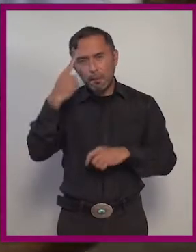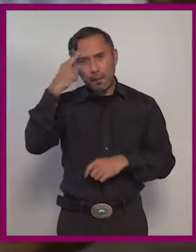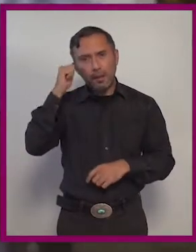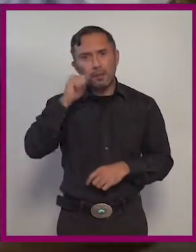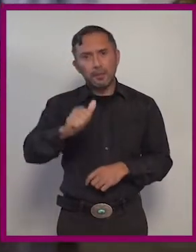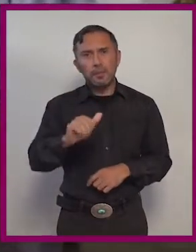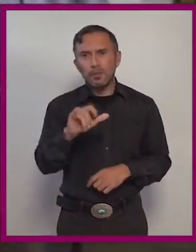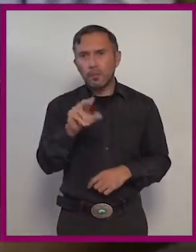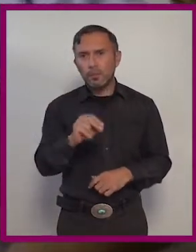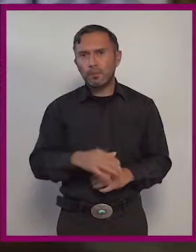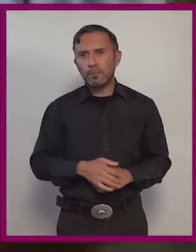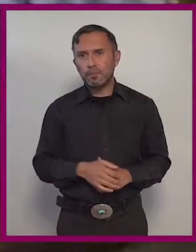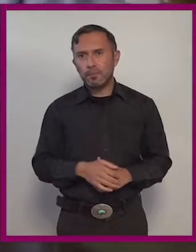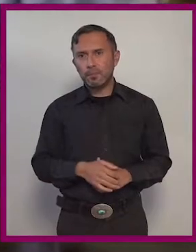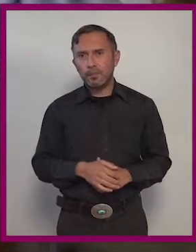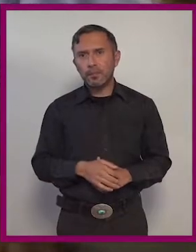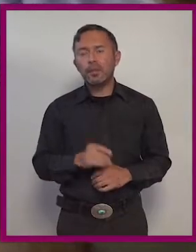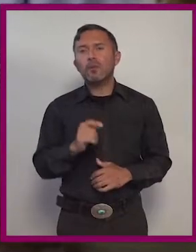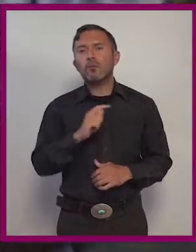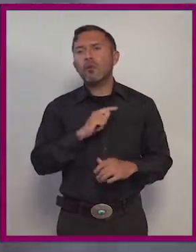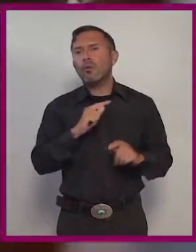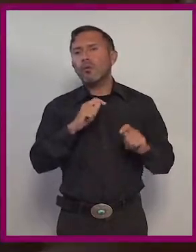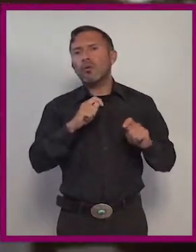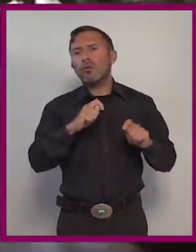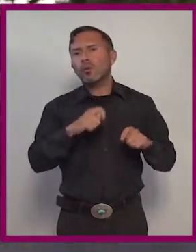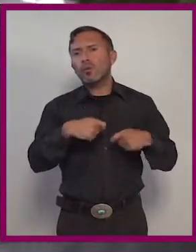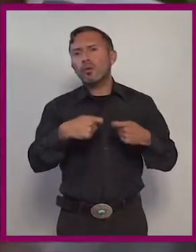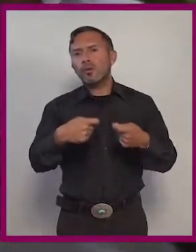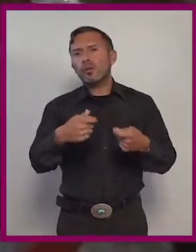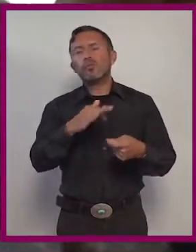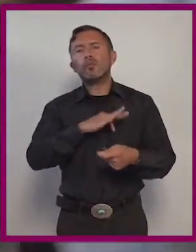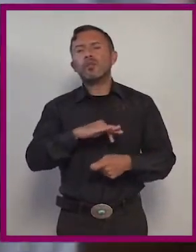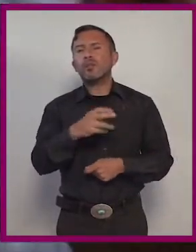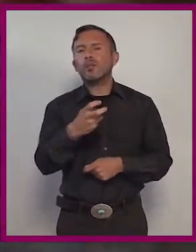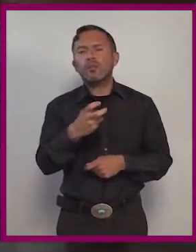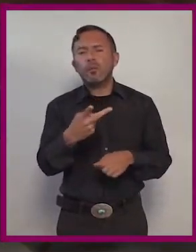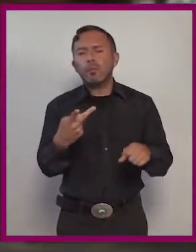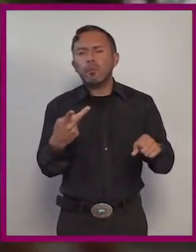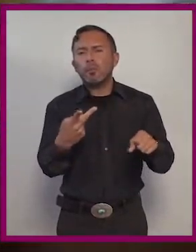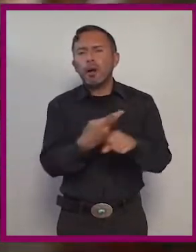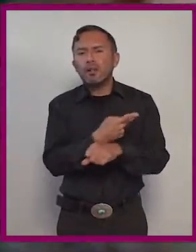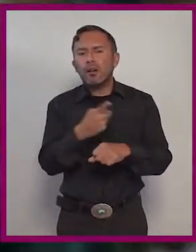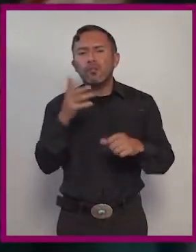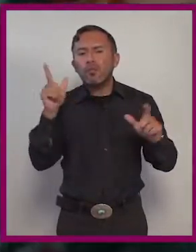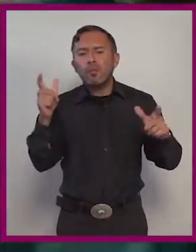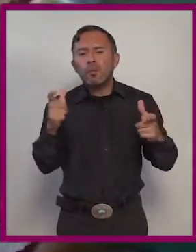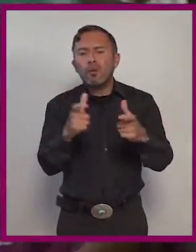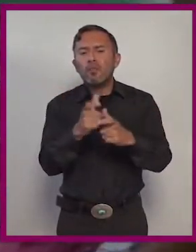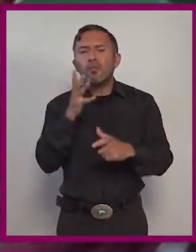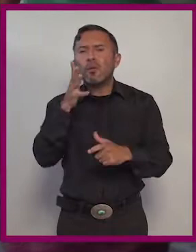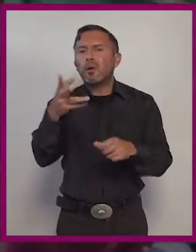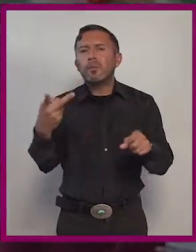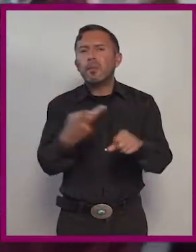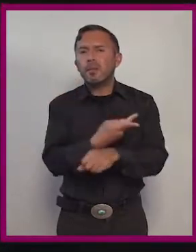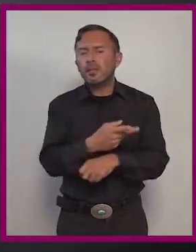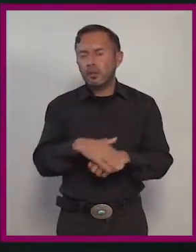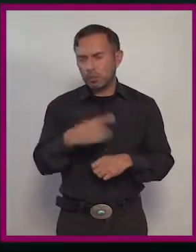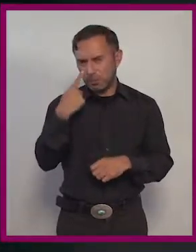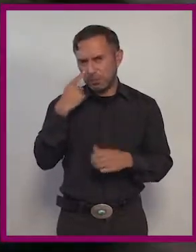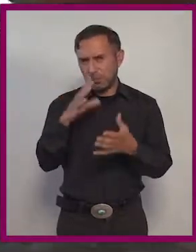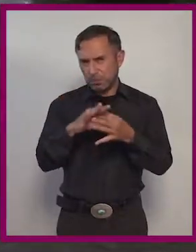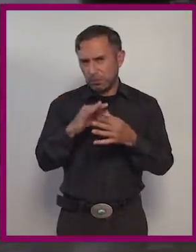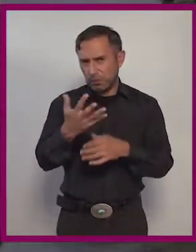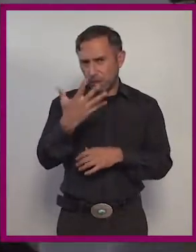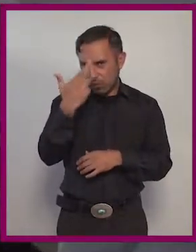¿Y cuál es la consecuencia de que esto llegase a pasar? Bueno, pues Cito, por ejemplo, 5 motivos que la